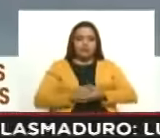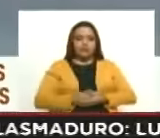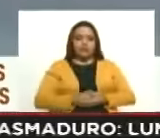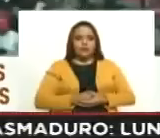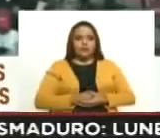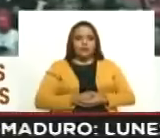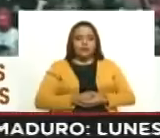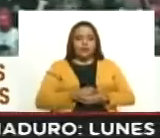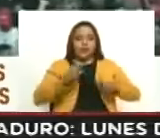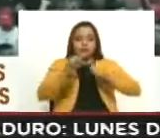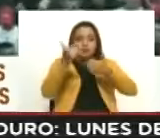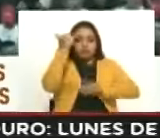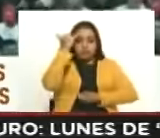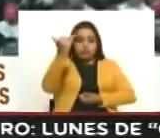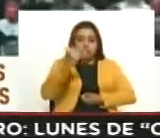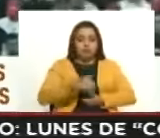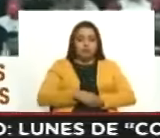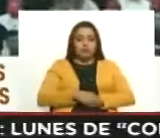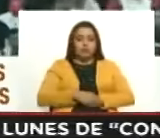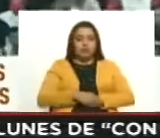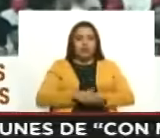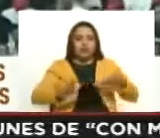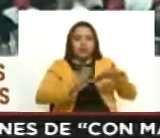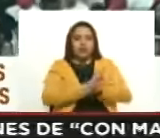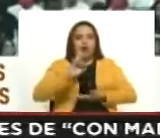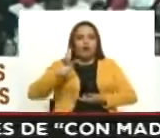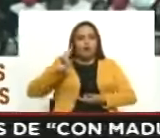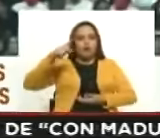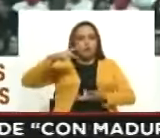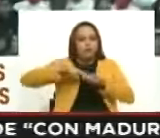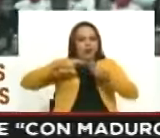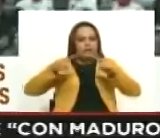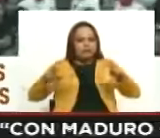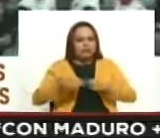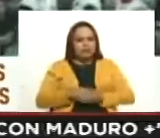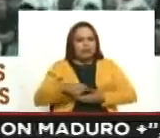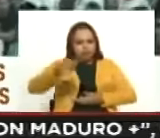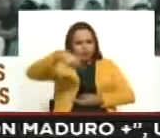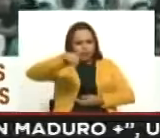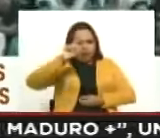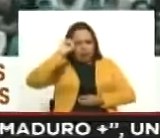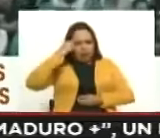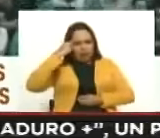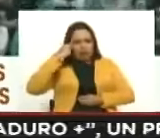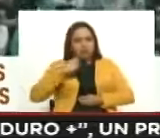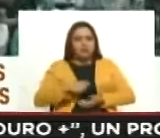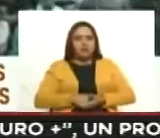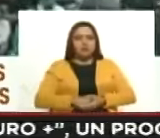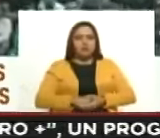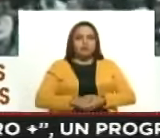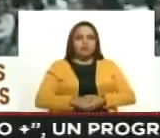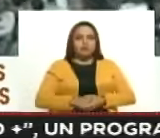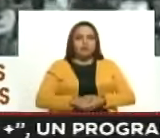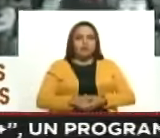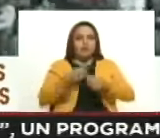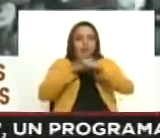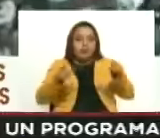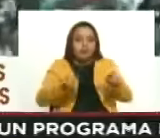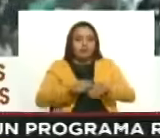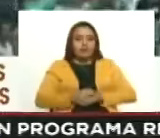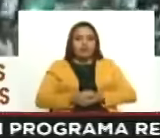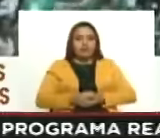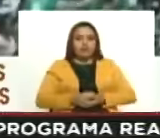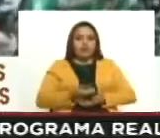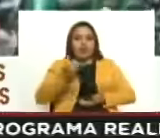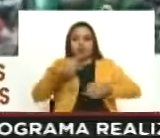Hubo una iniciativa en ese momento que llamaban las CUPAS. ¿Recuerdan eso, verdad? Pero ahí había un